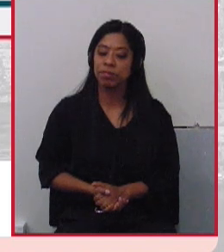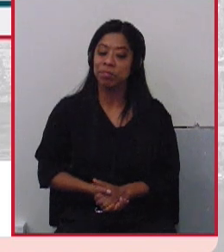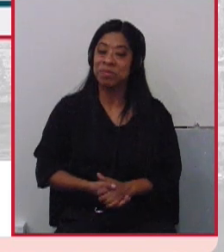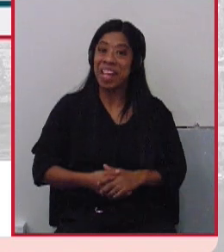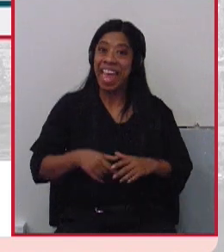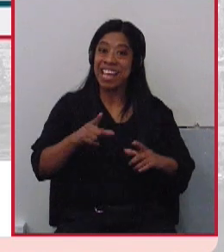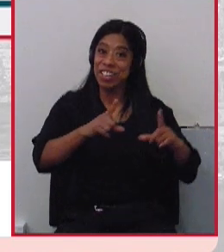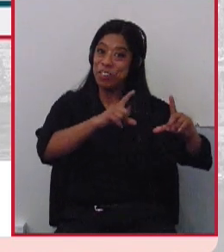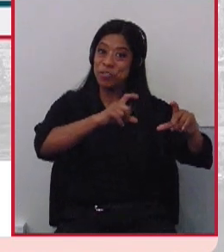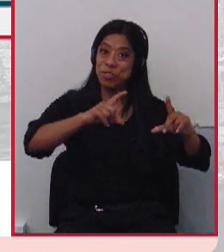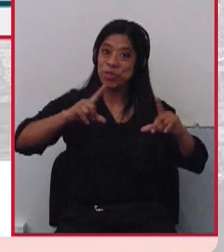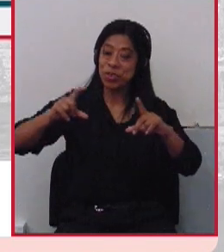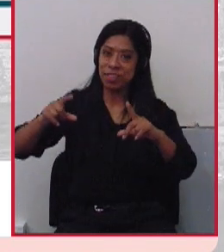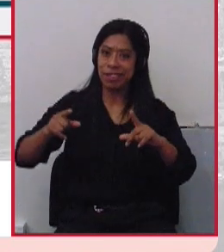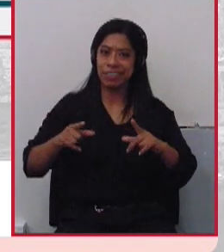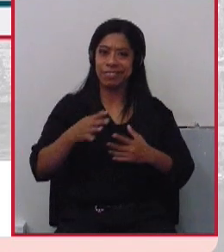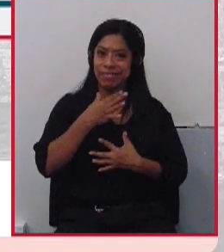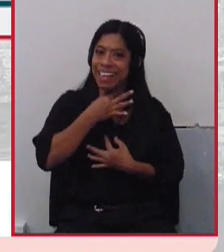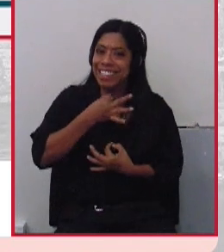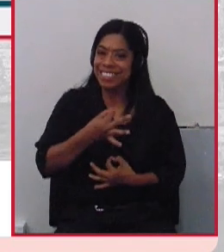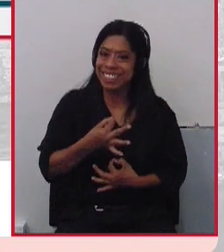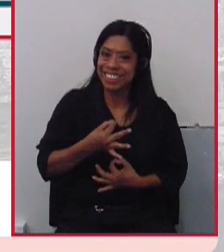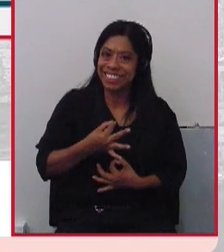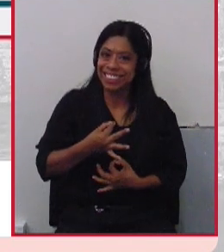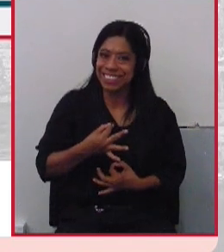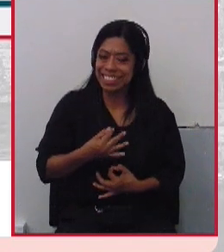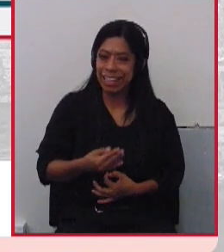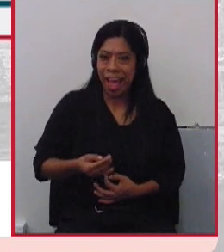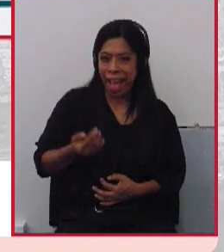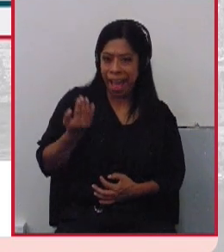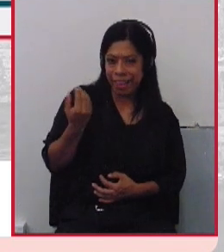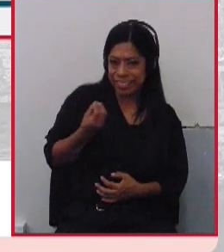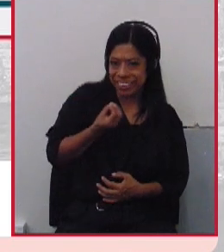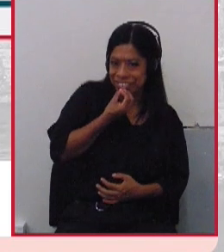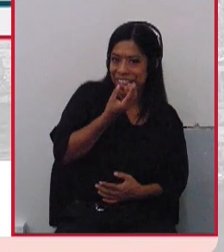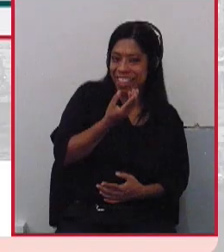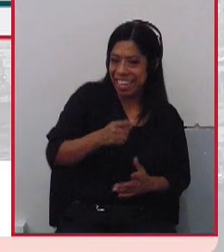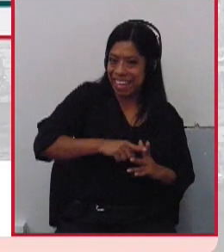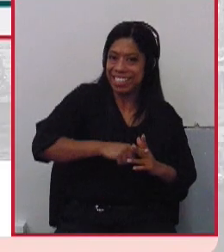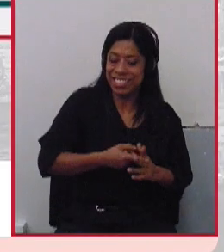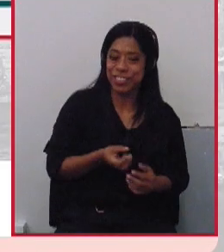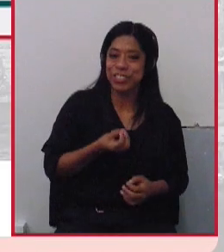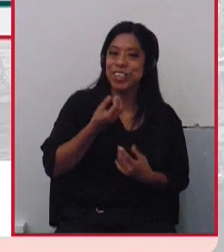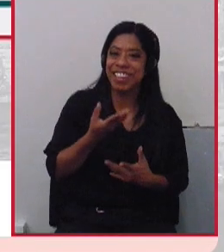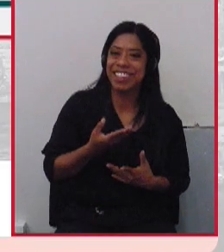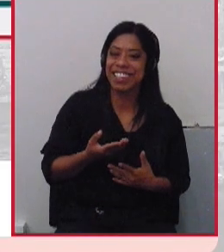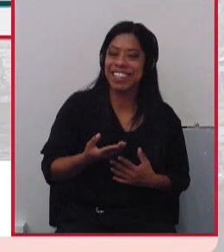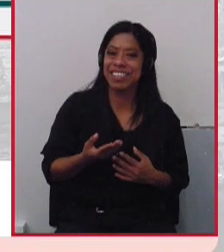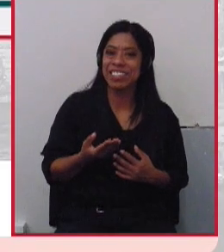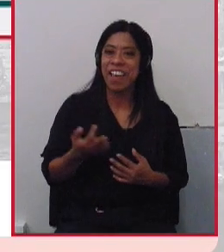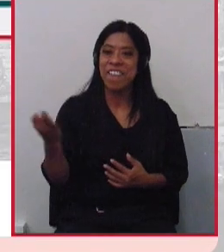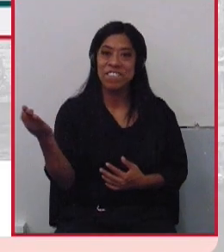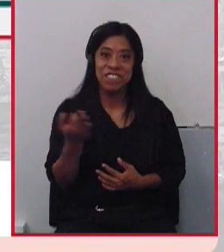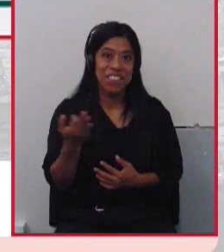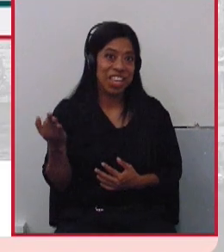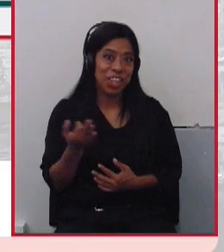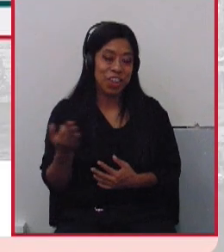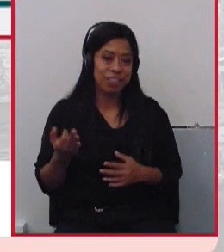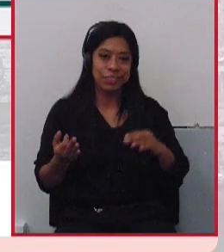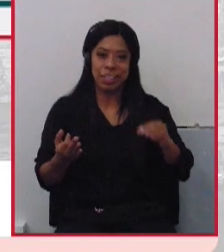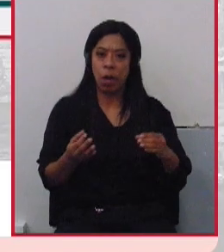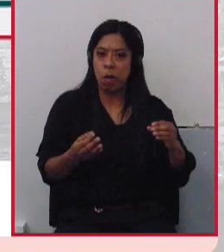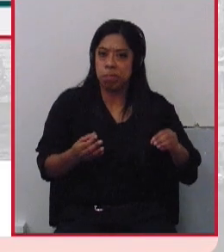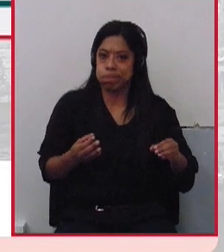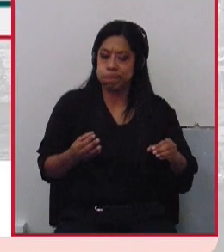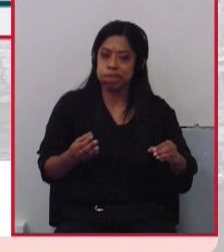Esta fotografía es bastante interesante. Hace un momento, al inicio les hablaba de los finos y los